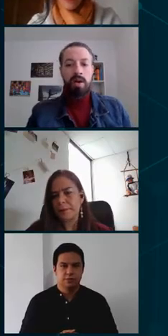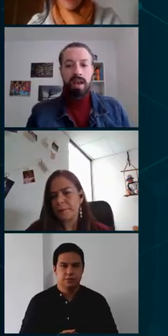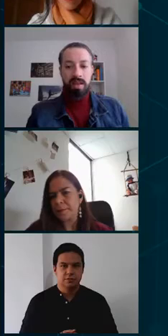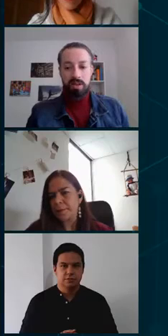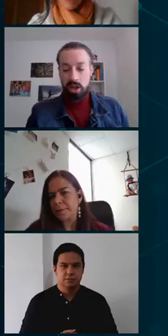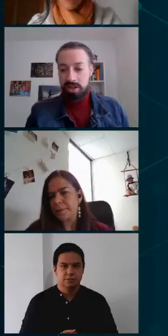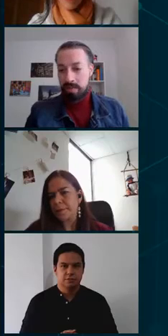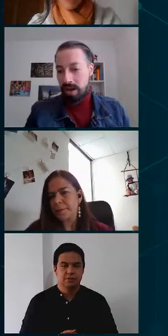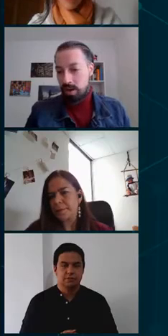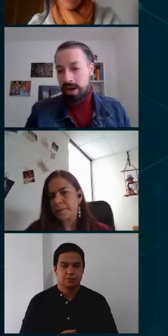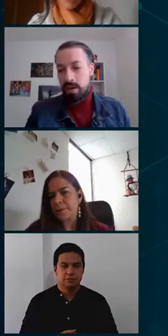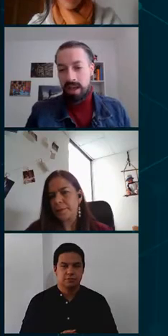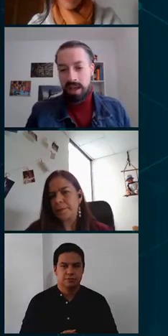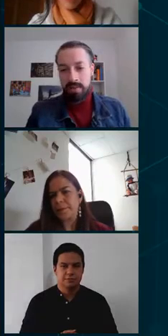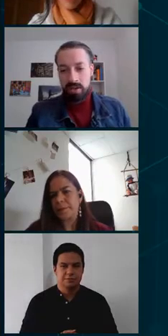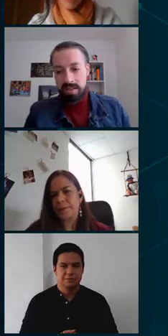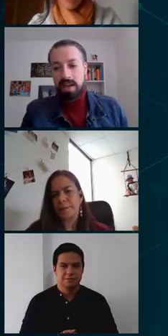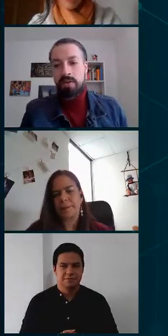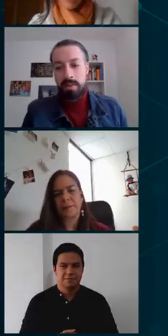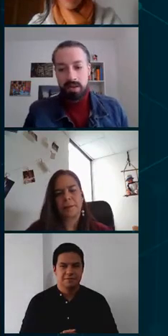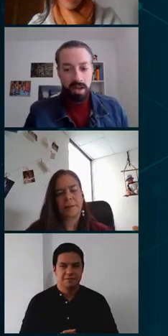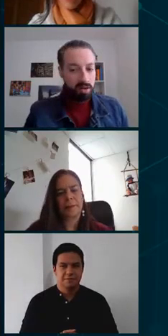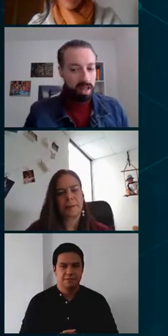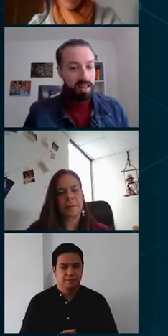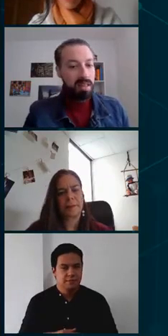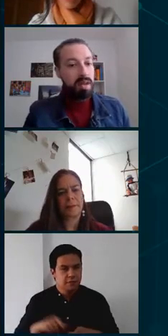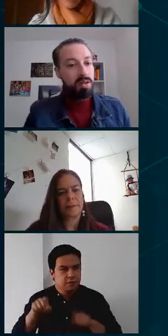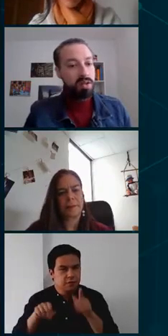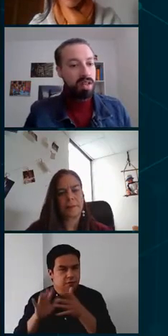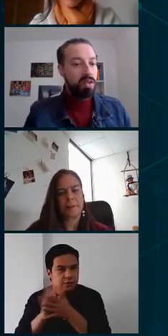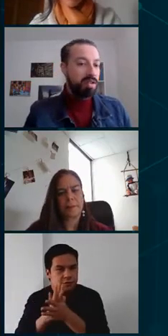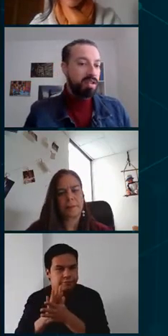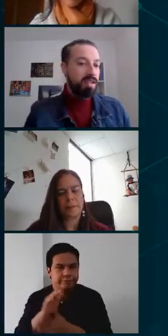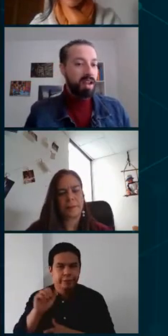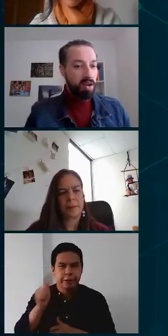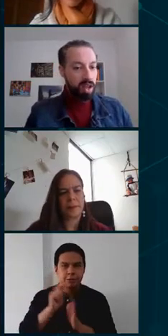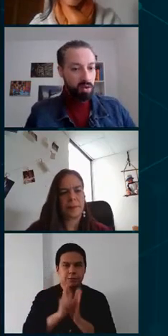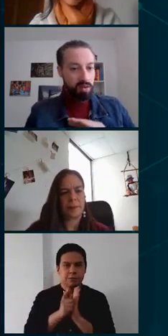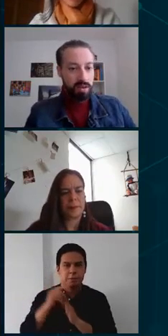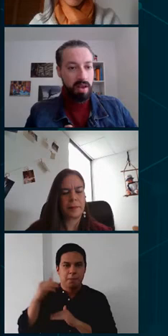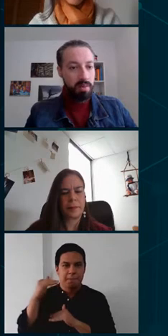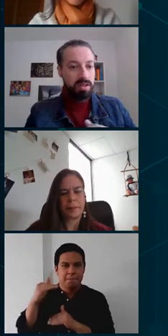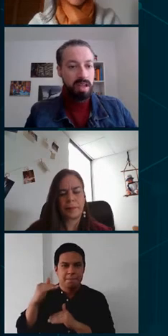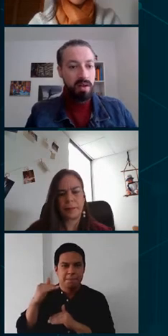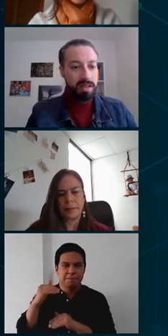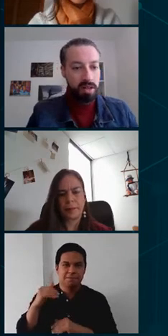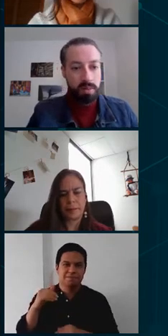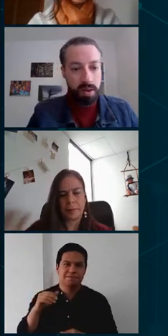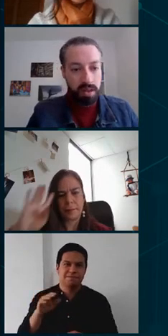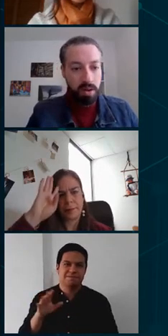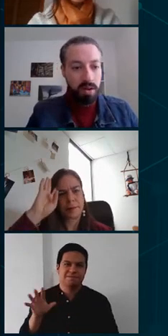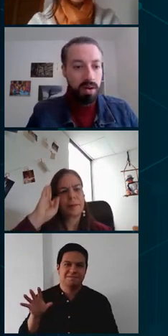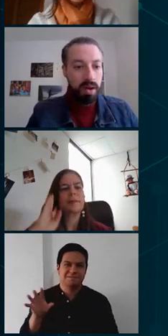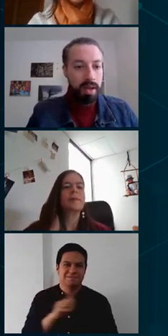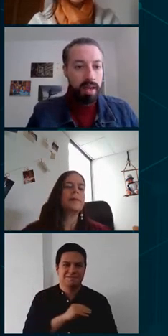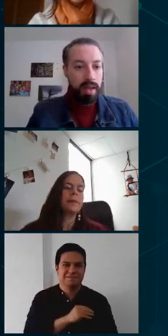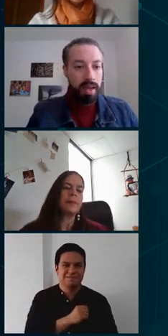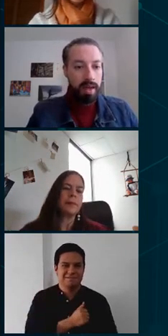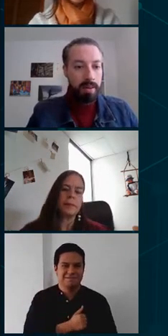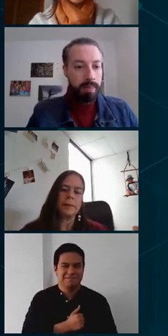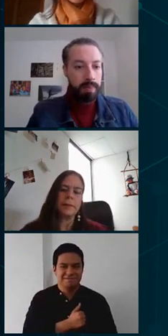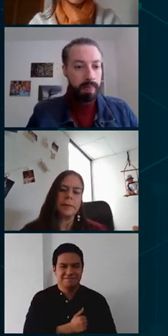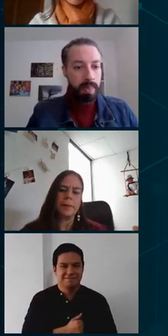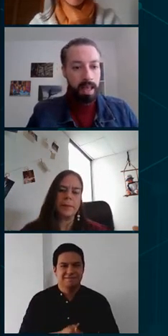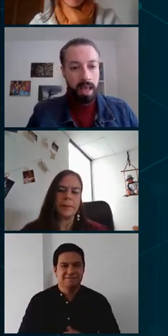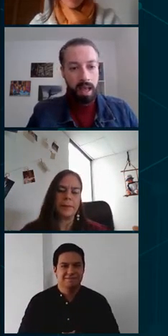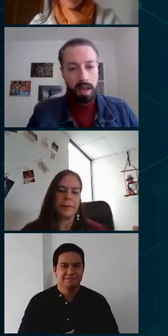contar. Bueno, creo que nos están informando que nos quedan 10 minutos, entonces creo que no, debemos de ir avanzando un poquito en